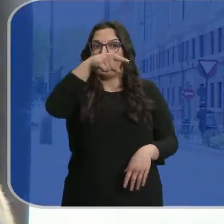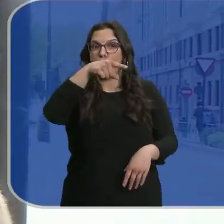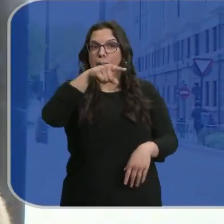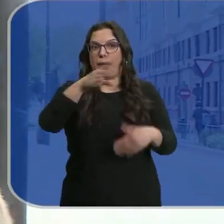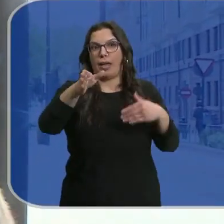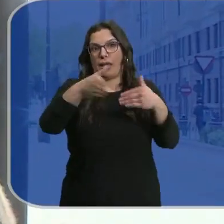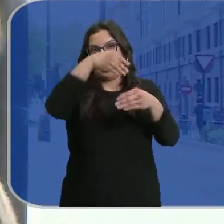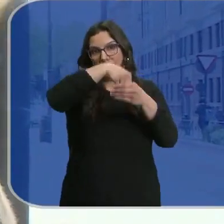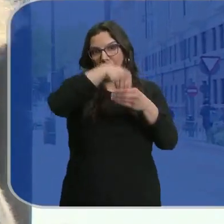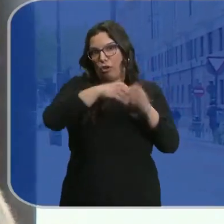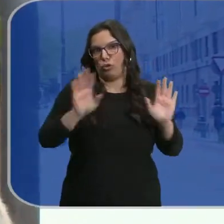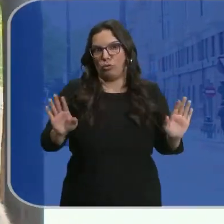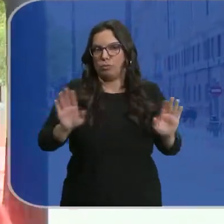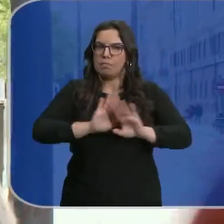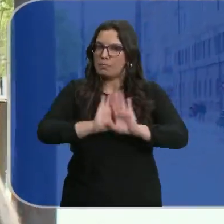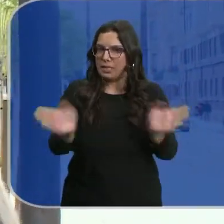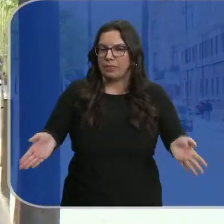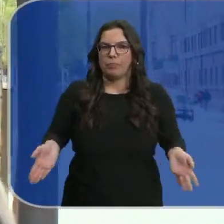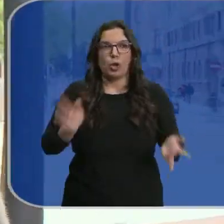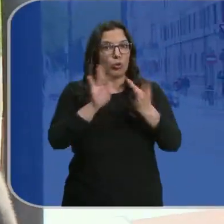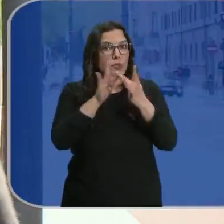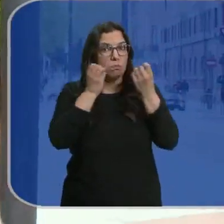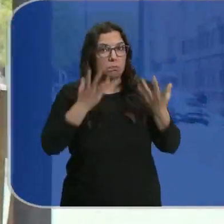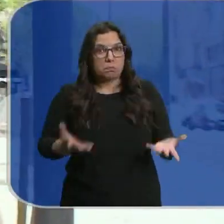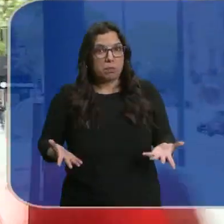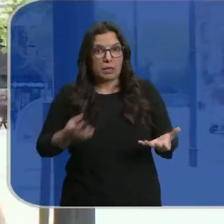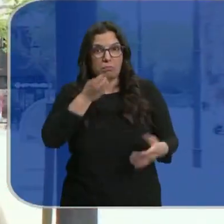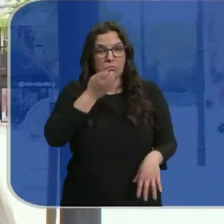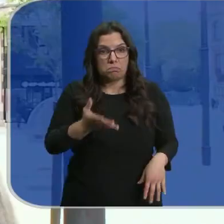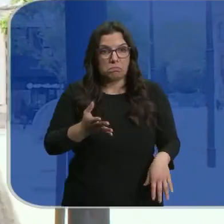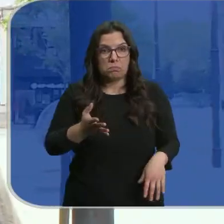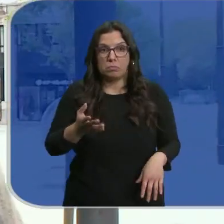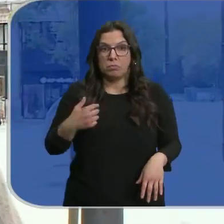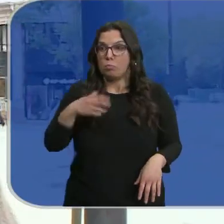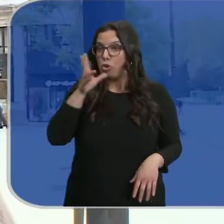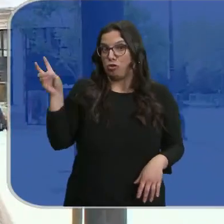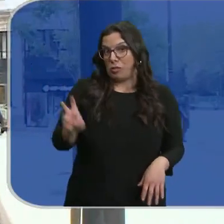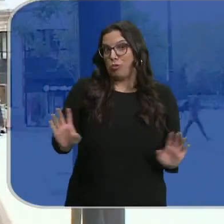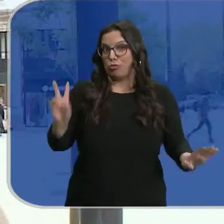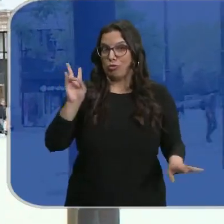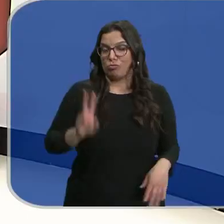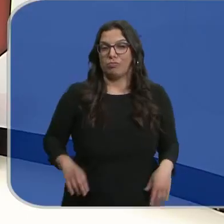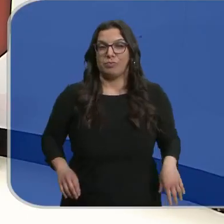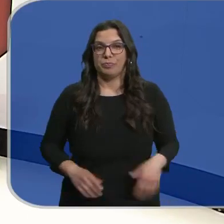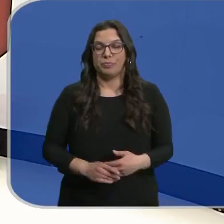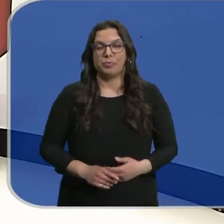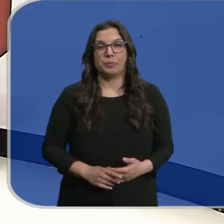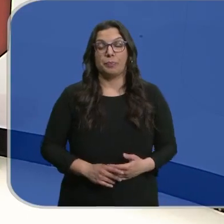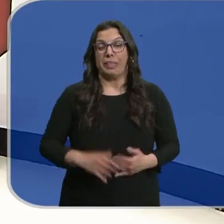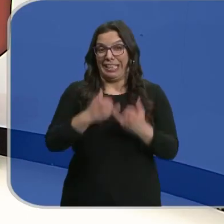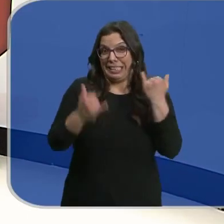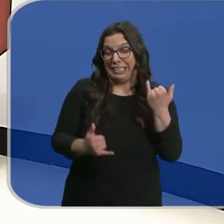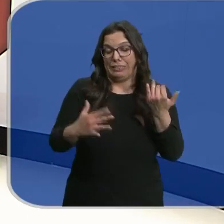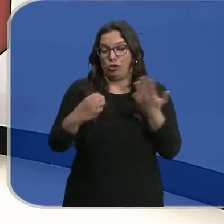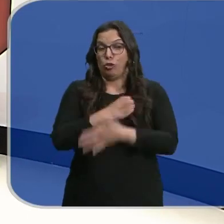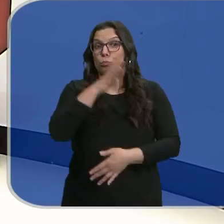tomar de puestas adentro. Simplemente es eso. Las relaciones, por lo tanto, siguen siendo buenas. Aquí estamos ella y yo. Toda esta crisis